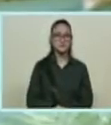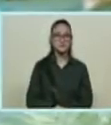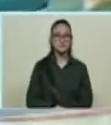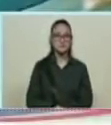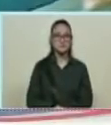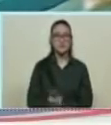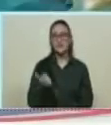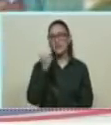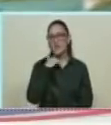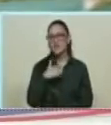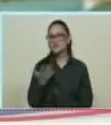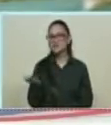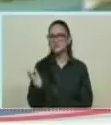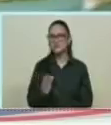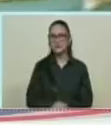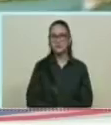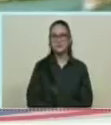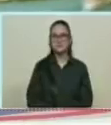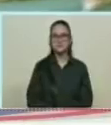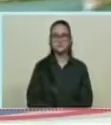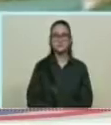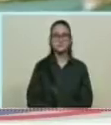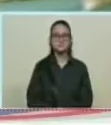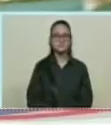o en Valencia por allá.